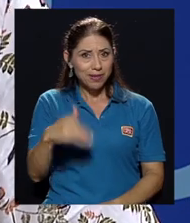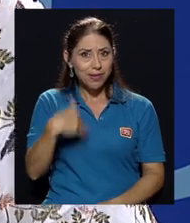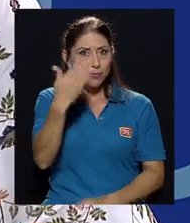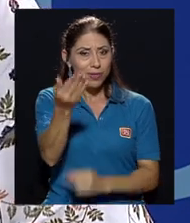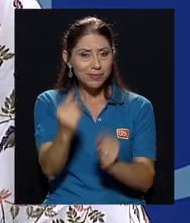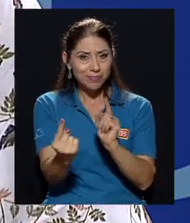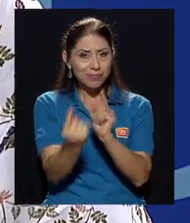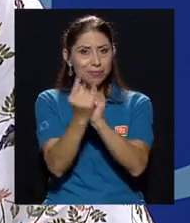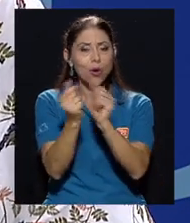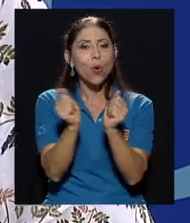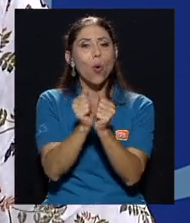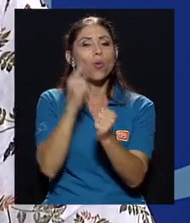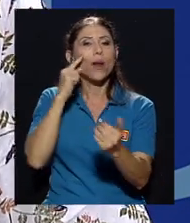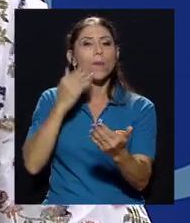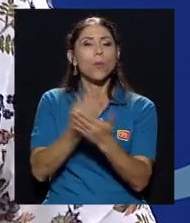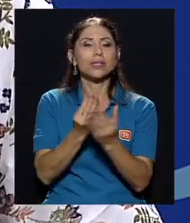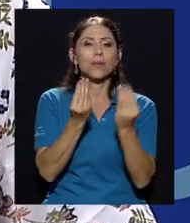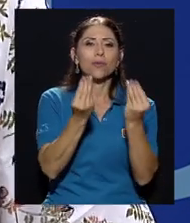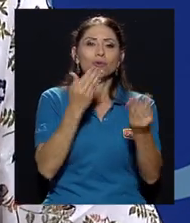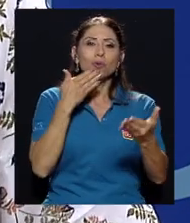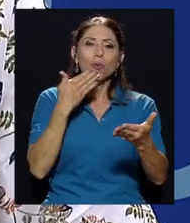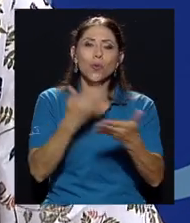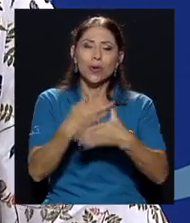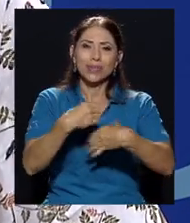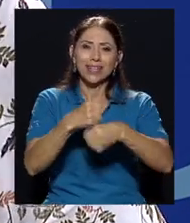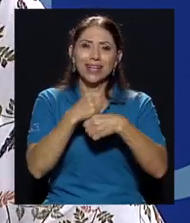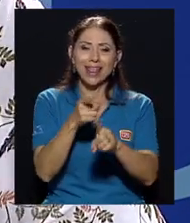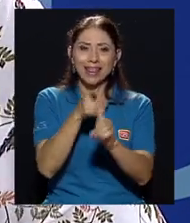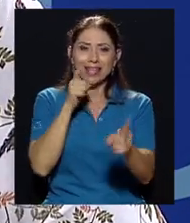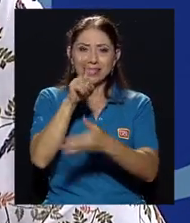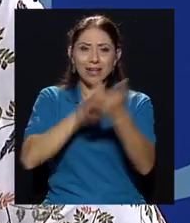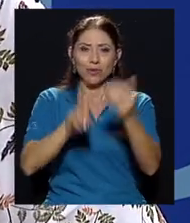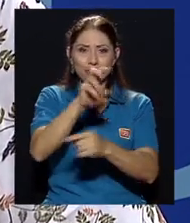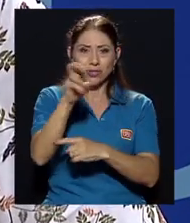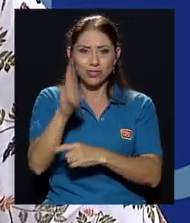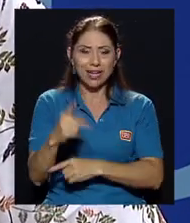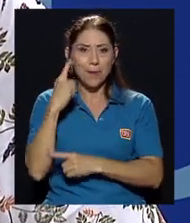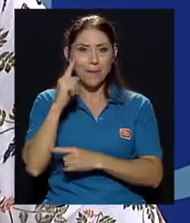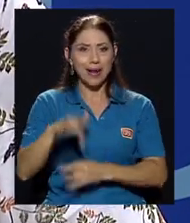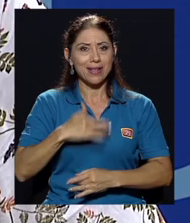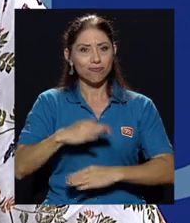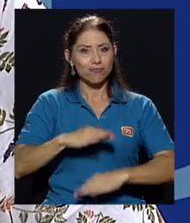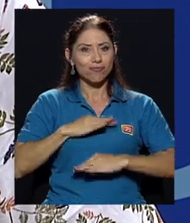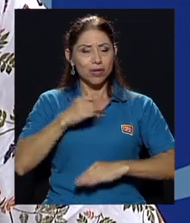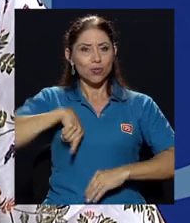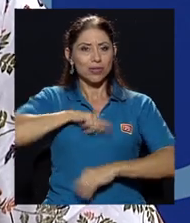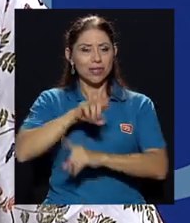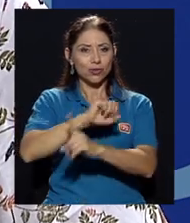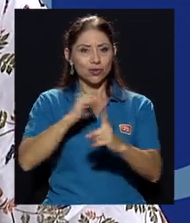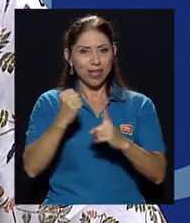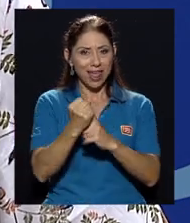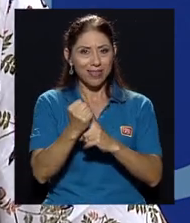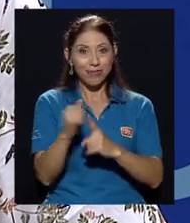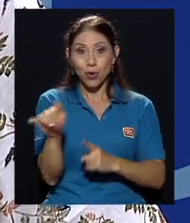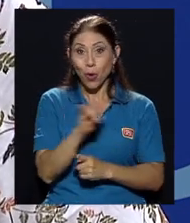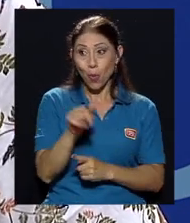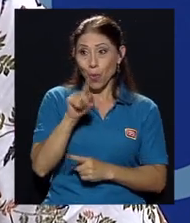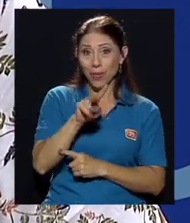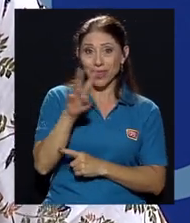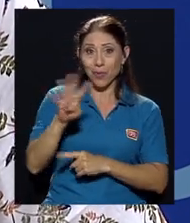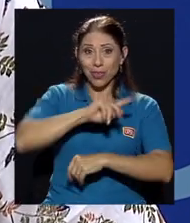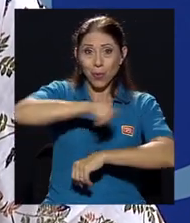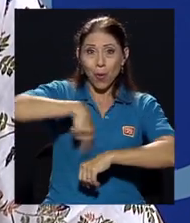una semana con una muestra de lo mucho bueno que se genera desde la universidad de costa rica para el bienestar de nuestra sociedad como estas